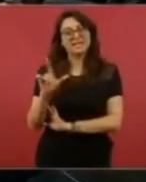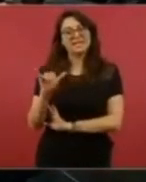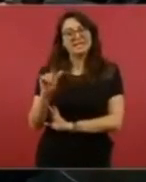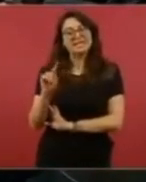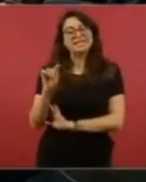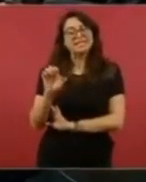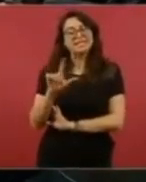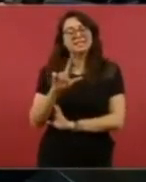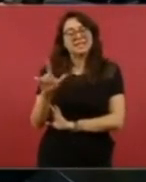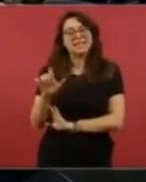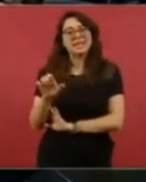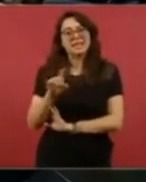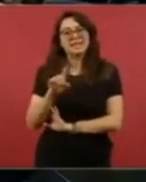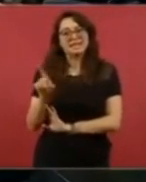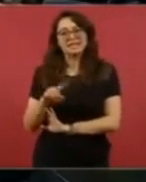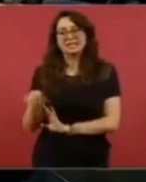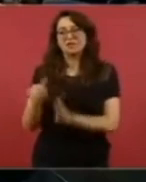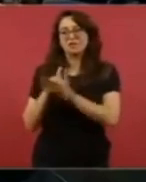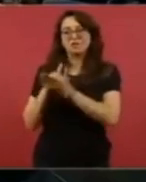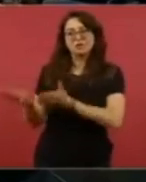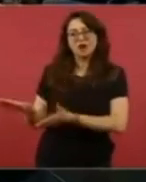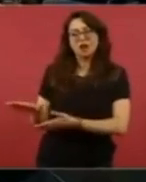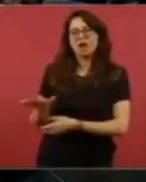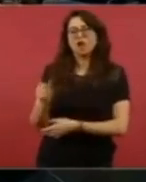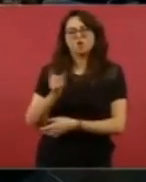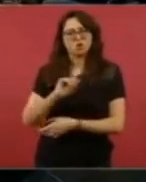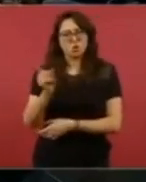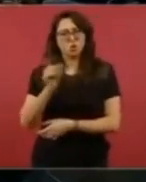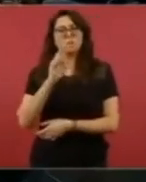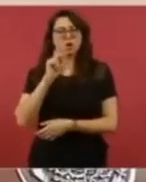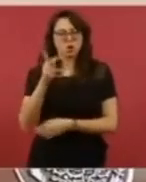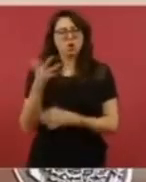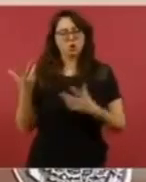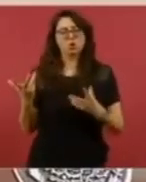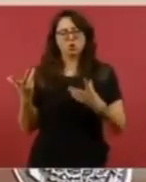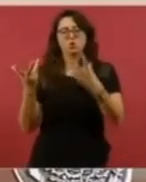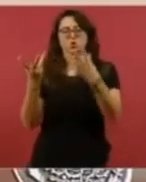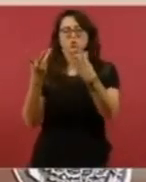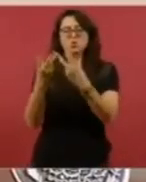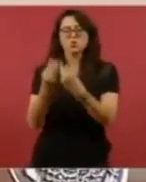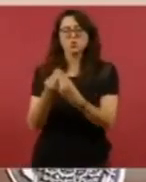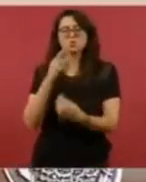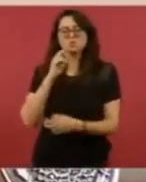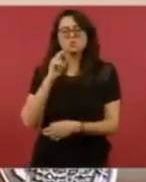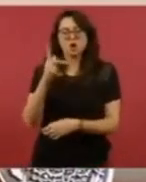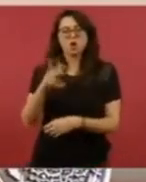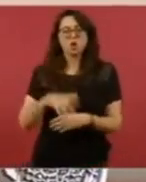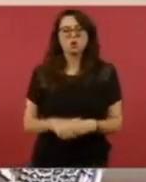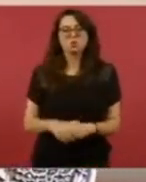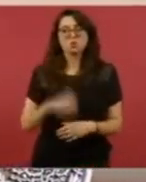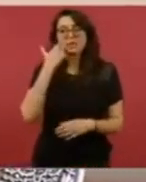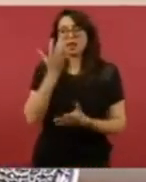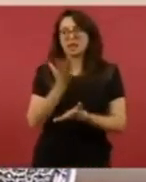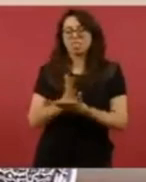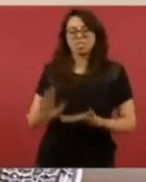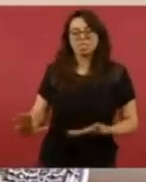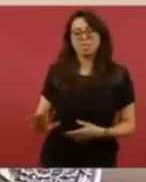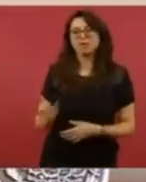este ya la están queriendo hacer a un lado este